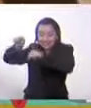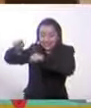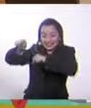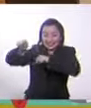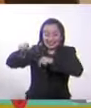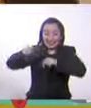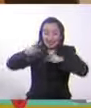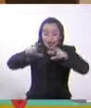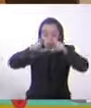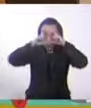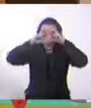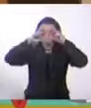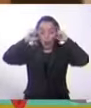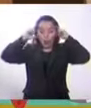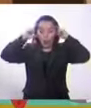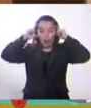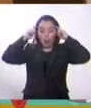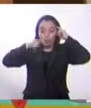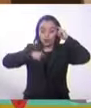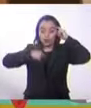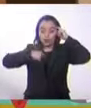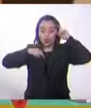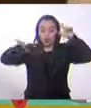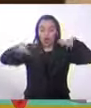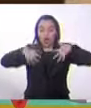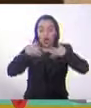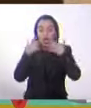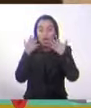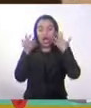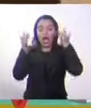Esta vez voy a hacer un arbolito.